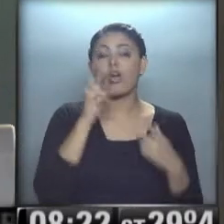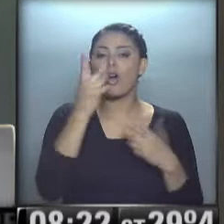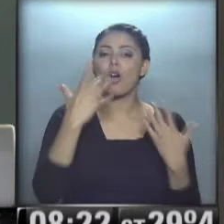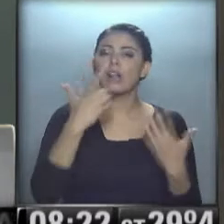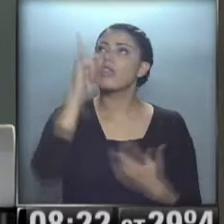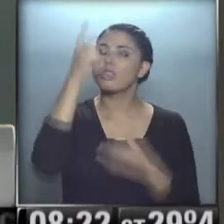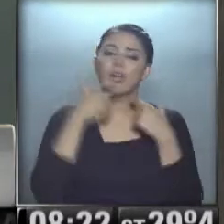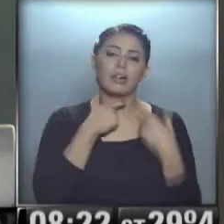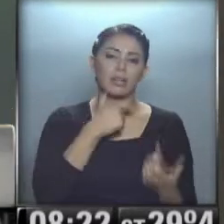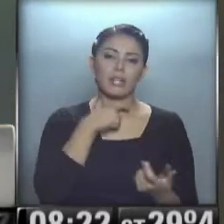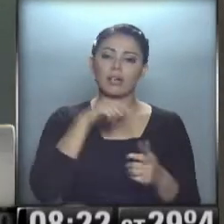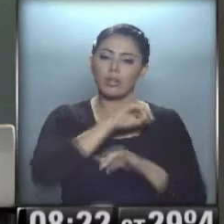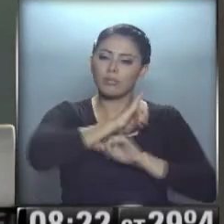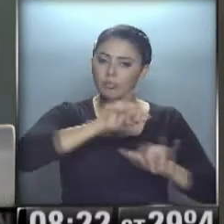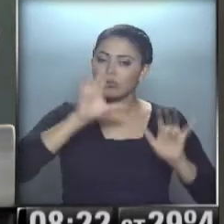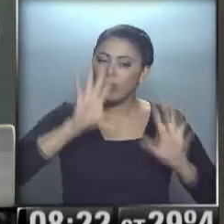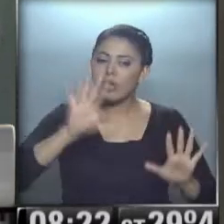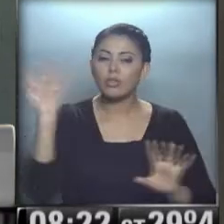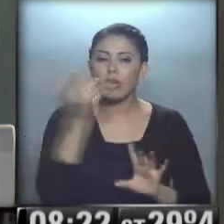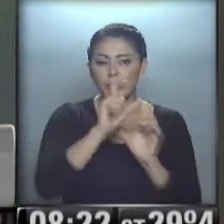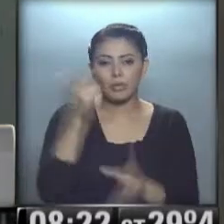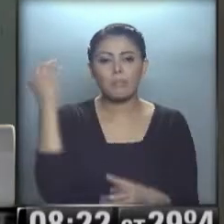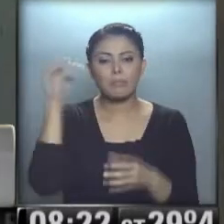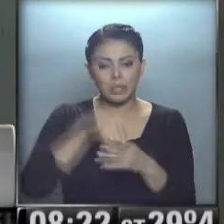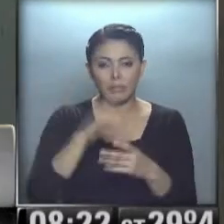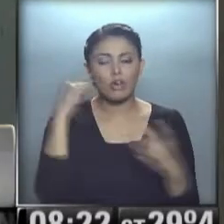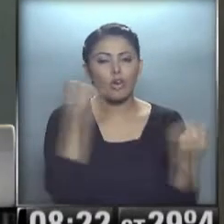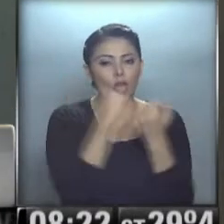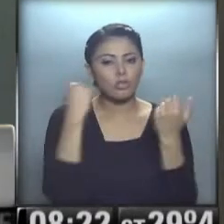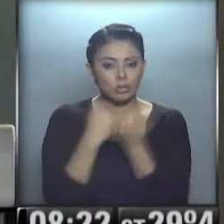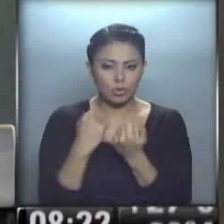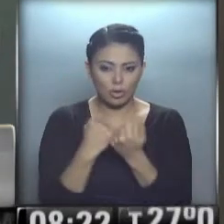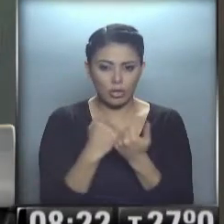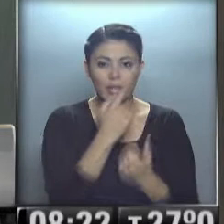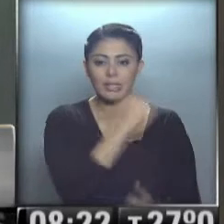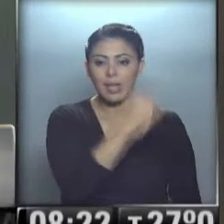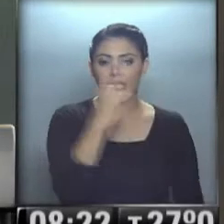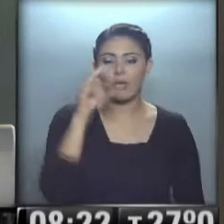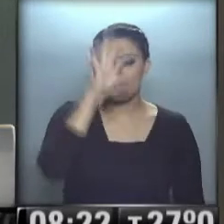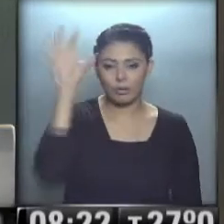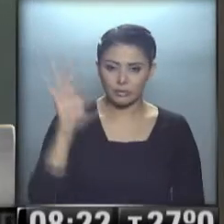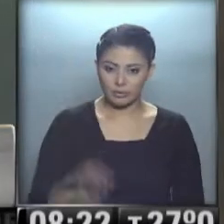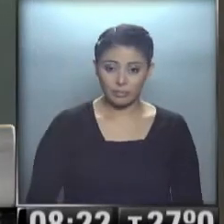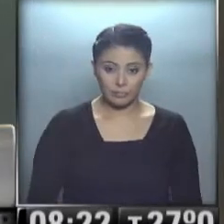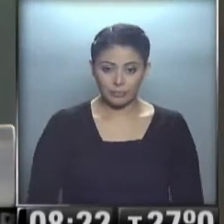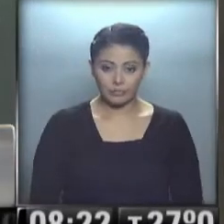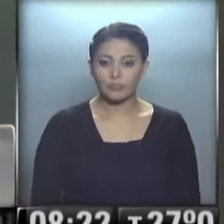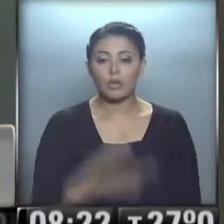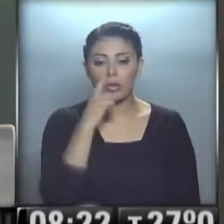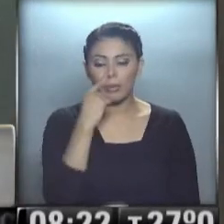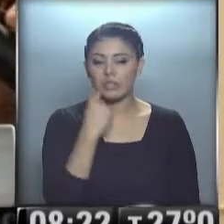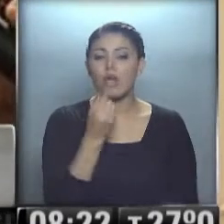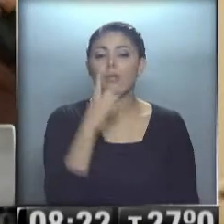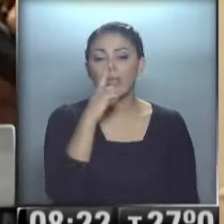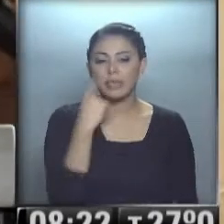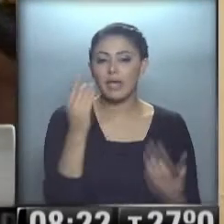esto se mantenga con el alerta y la participación del control de vectores por parte de cada una de las jurisdicciones provinciales. Buen día, ministro